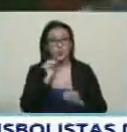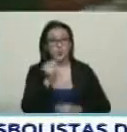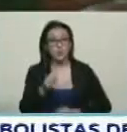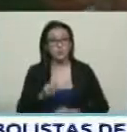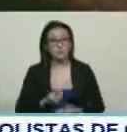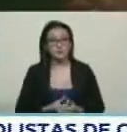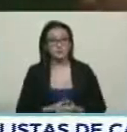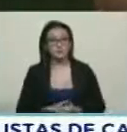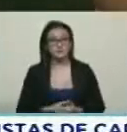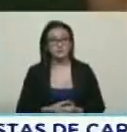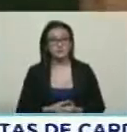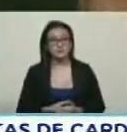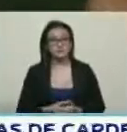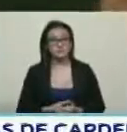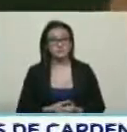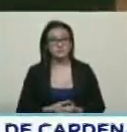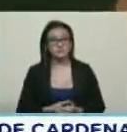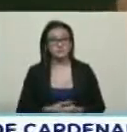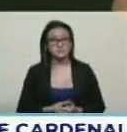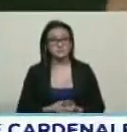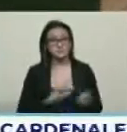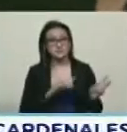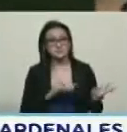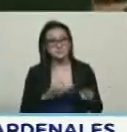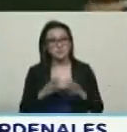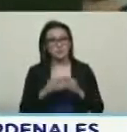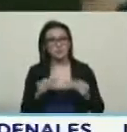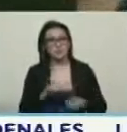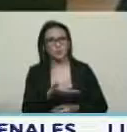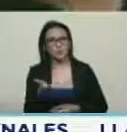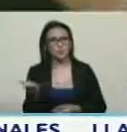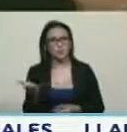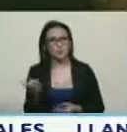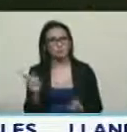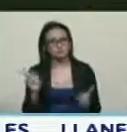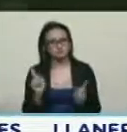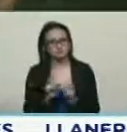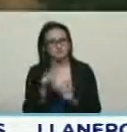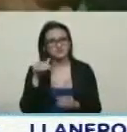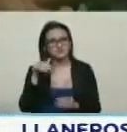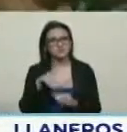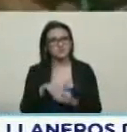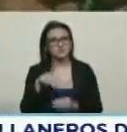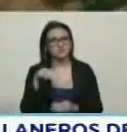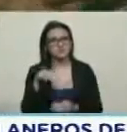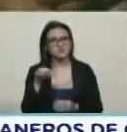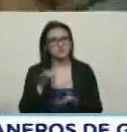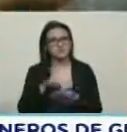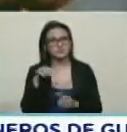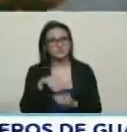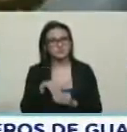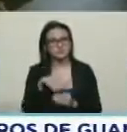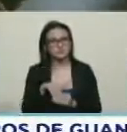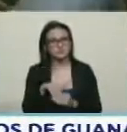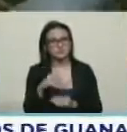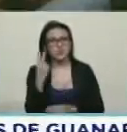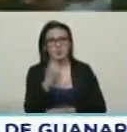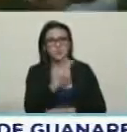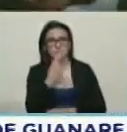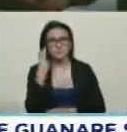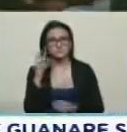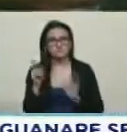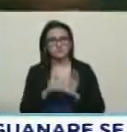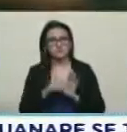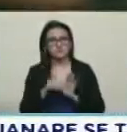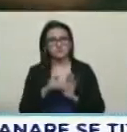un ráspalo. Así que yo invito a todas y a todos a que nos acerquemos a los centros de votación, a que ejerzamos nuestro compromiso, nuestro